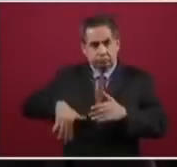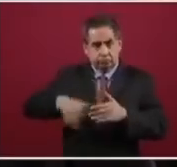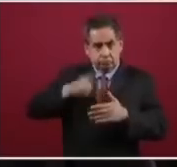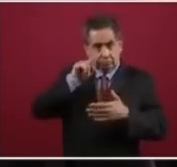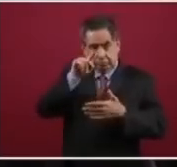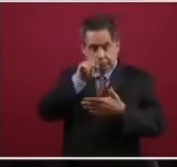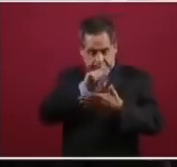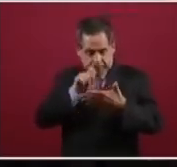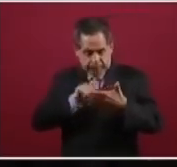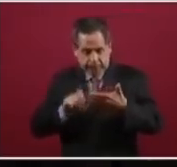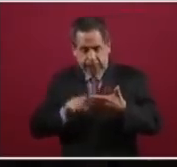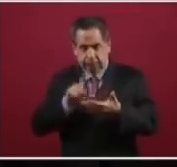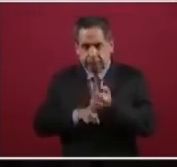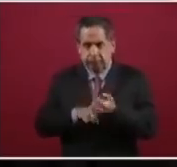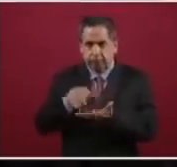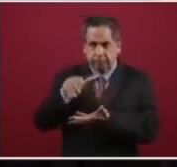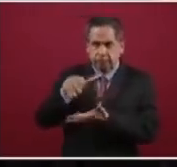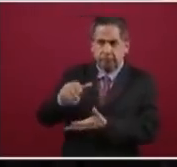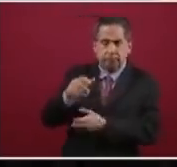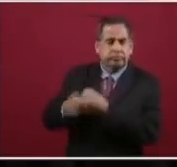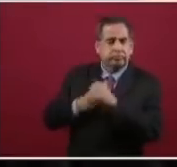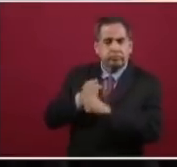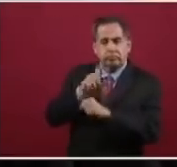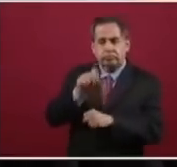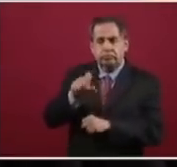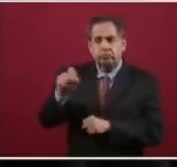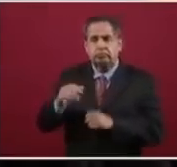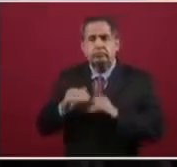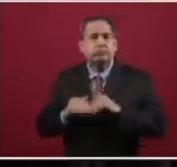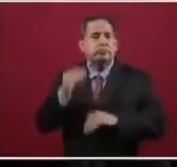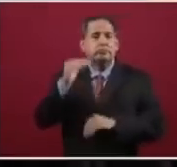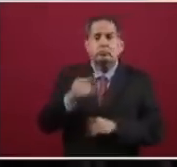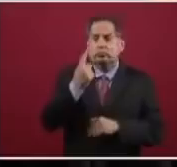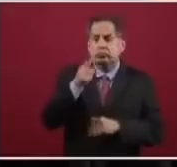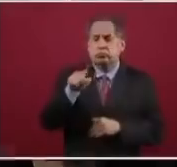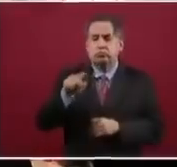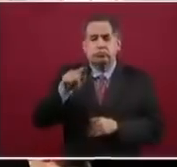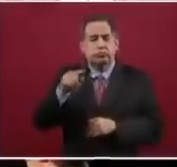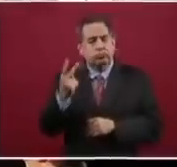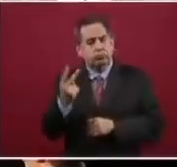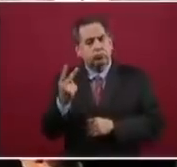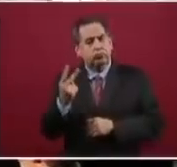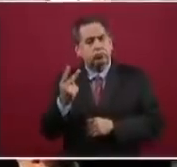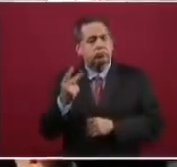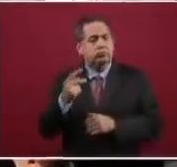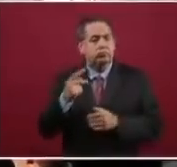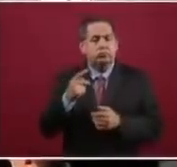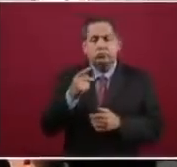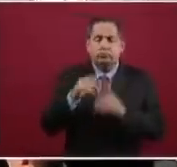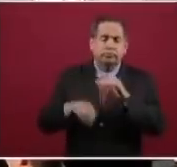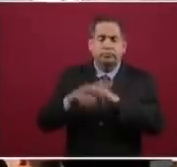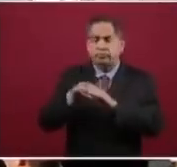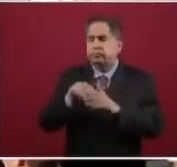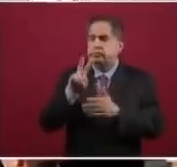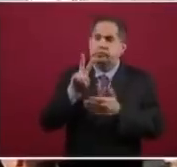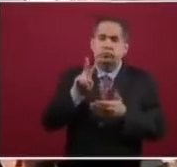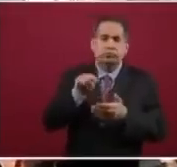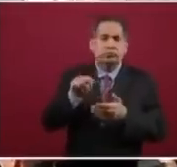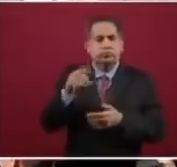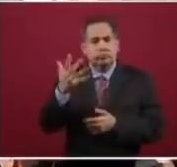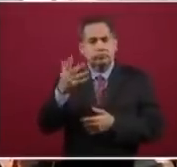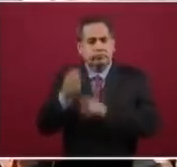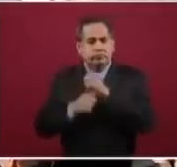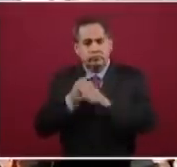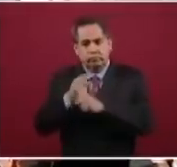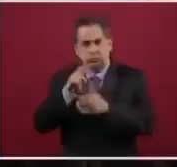ha establecido el paquete cromático 2020 se va a crecer un máximo de 1.2 en 2019 y un máximo de 2.5 en 2020